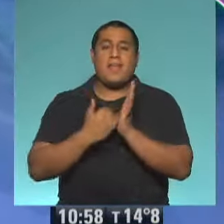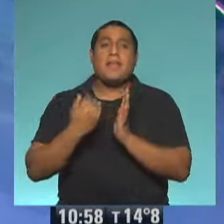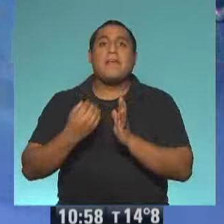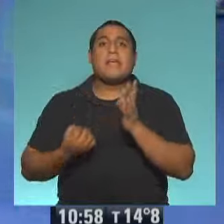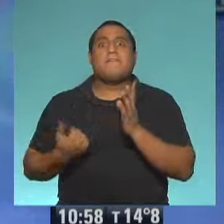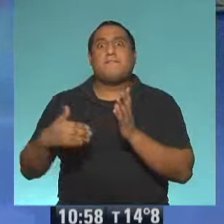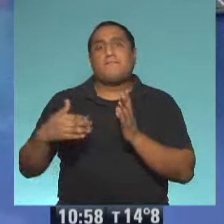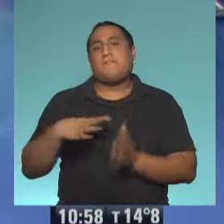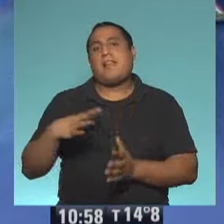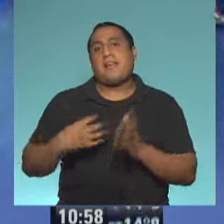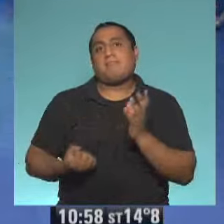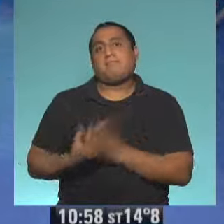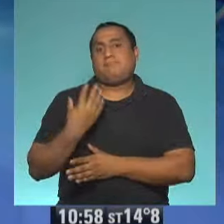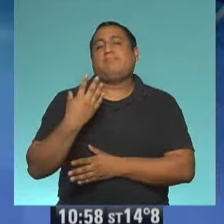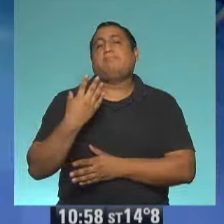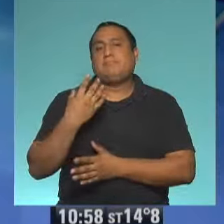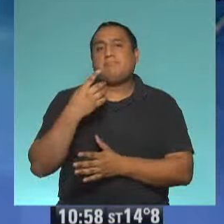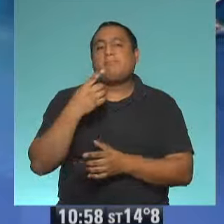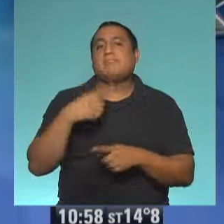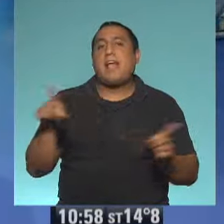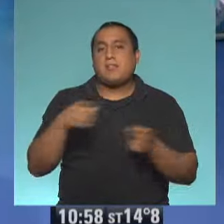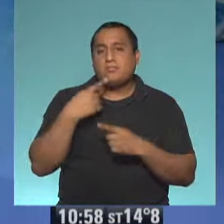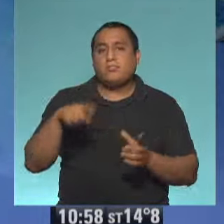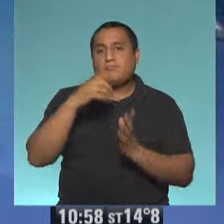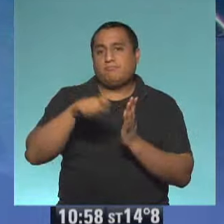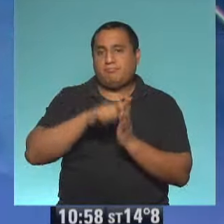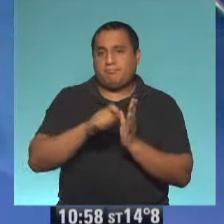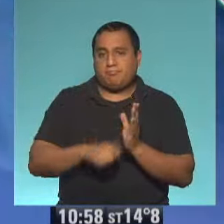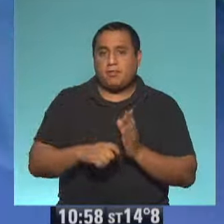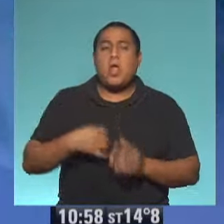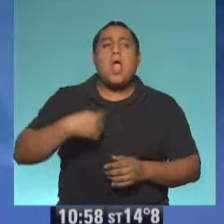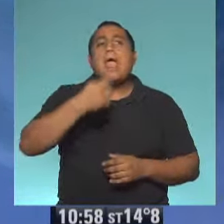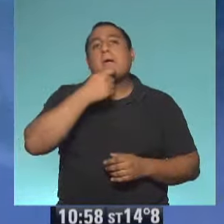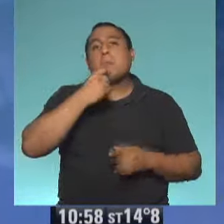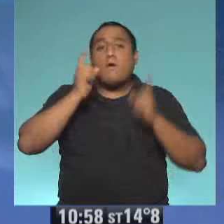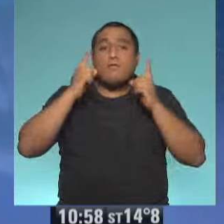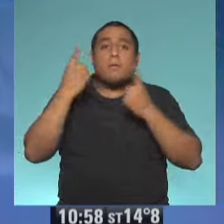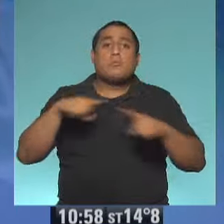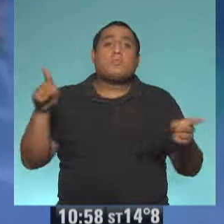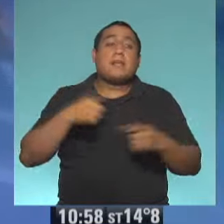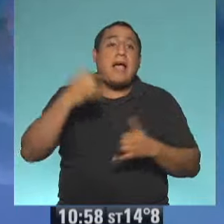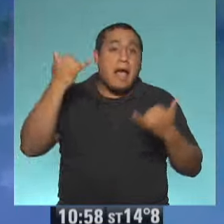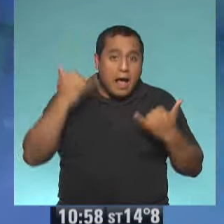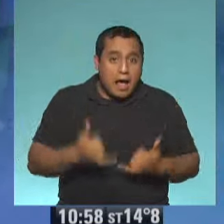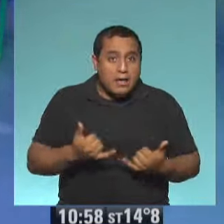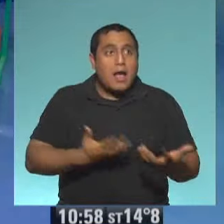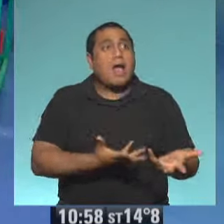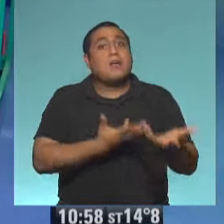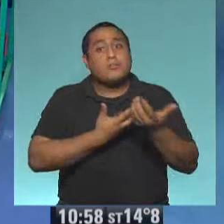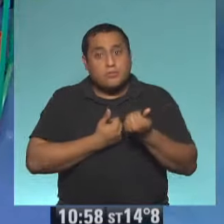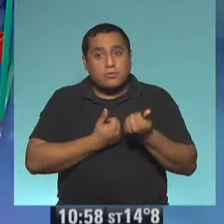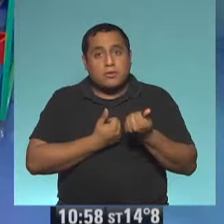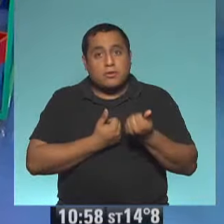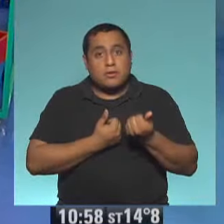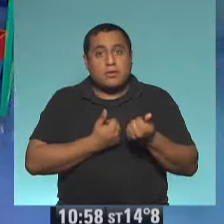canción. Ay, inventar una canción. Eso es lo más difícil. Pero tenemos si tuviésemos un profe de música que nos si ayude. Si tan solo tuviésemos un profesor de música. Y